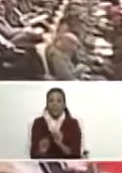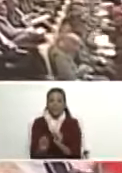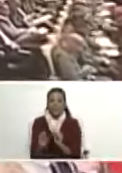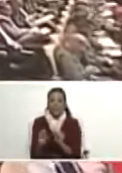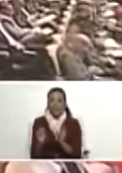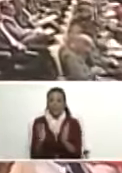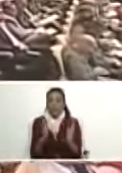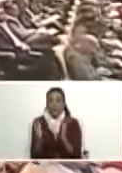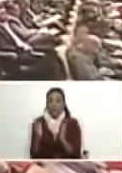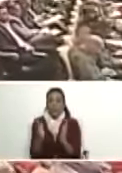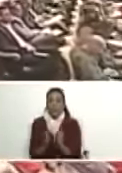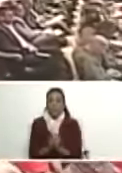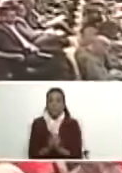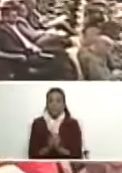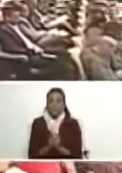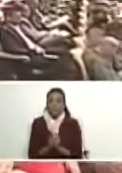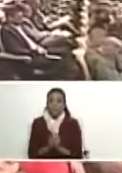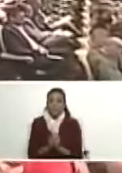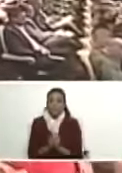despertar, denuncia